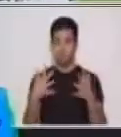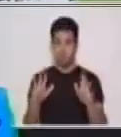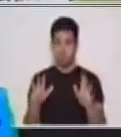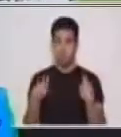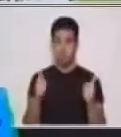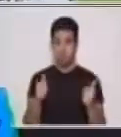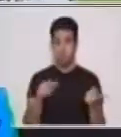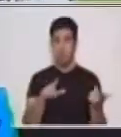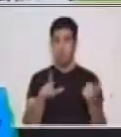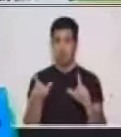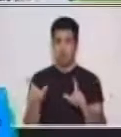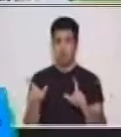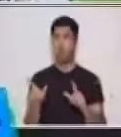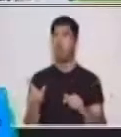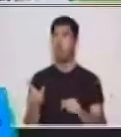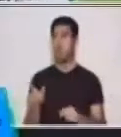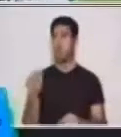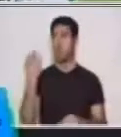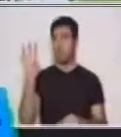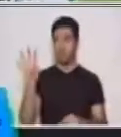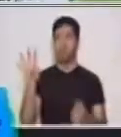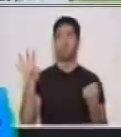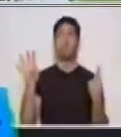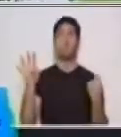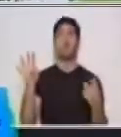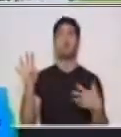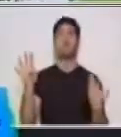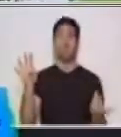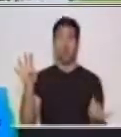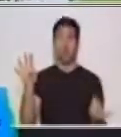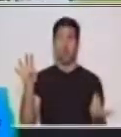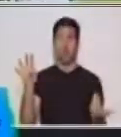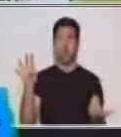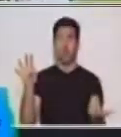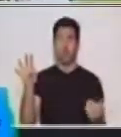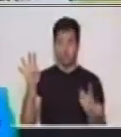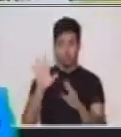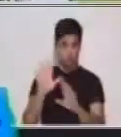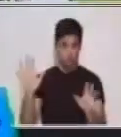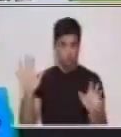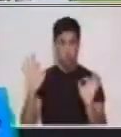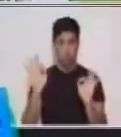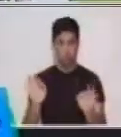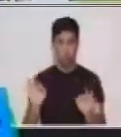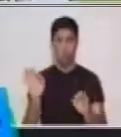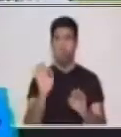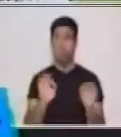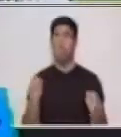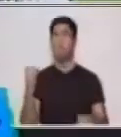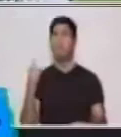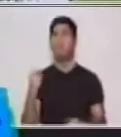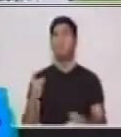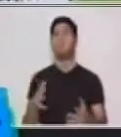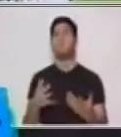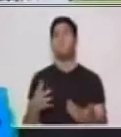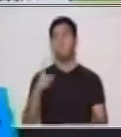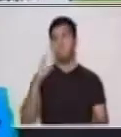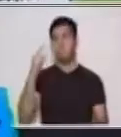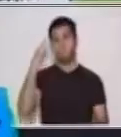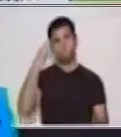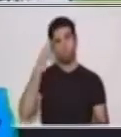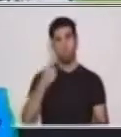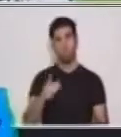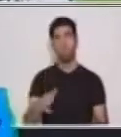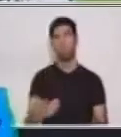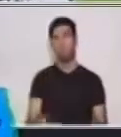4, ¿cuánto nos hacen falta? Si ya tenemos 4, los primeros 2 que son los más grandes, que